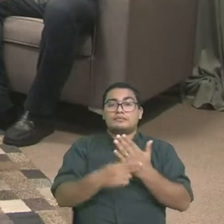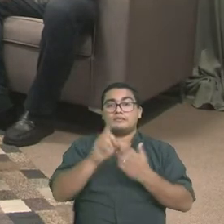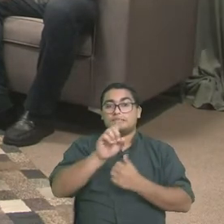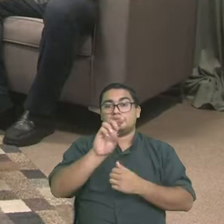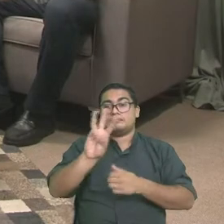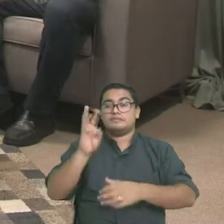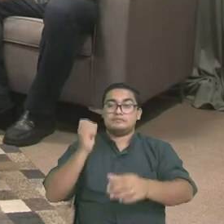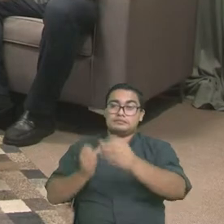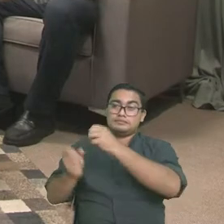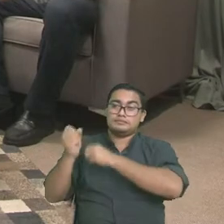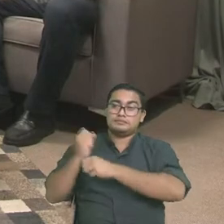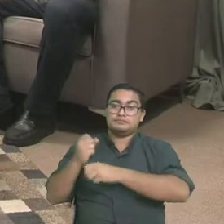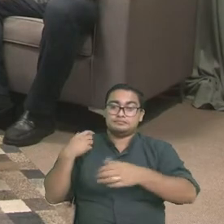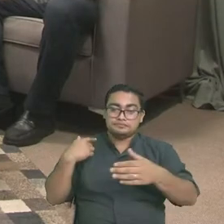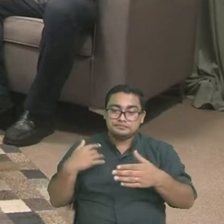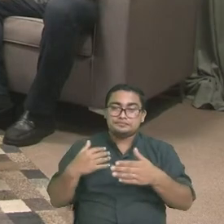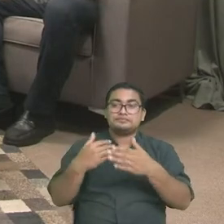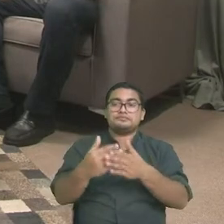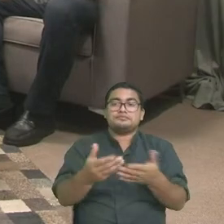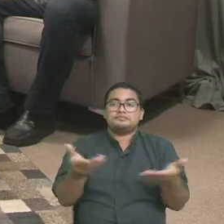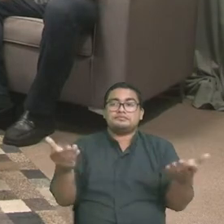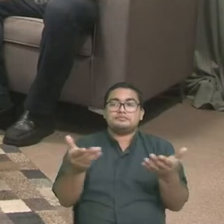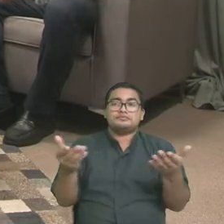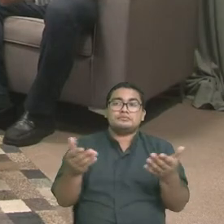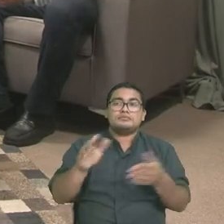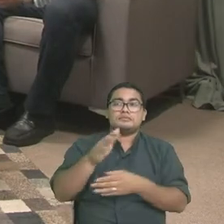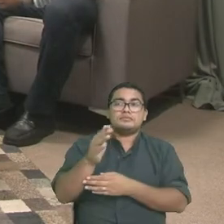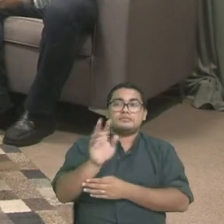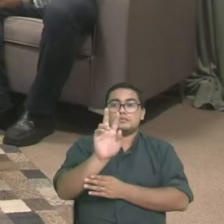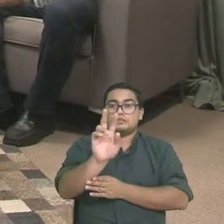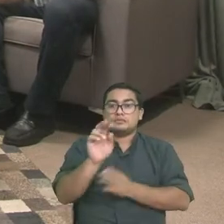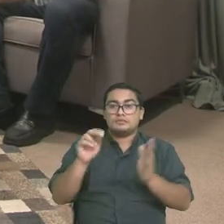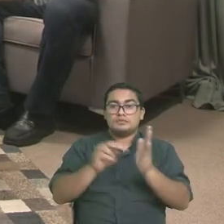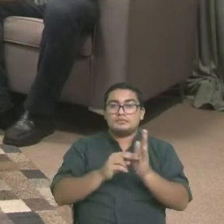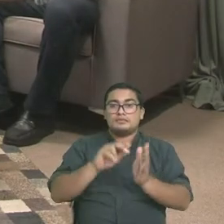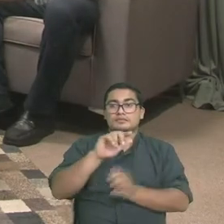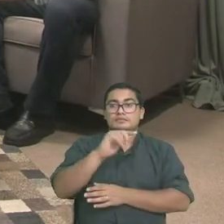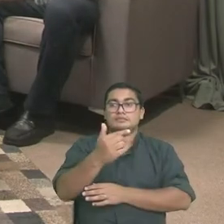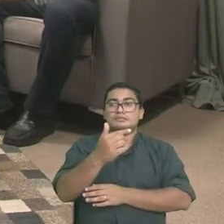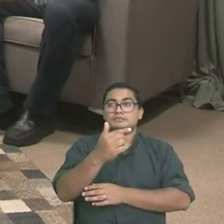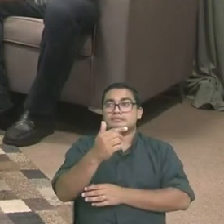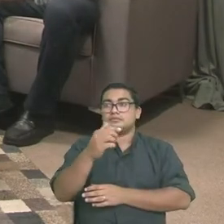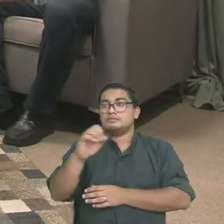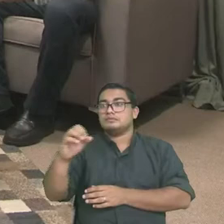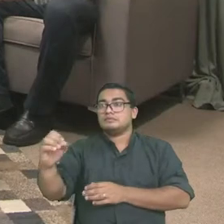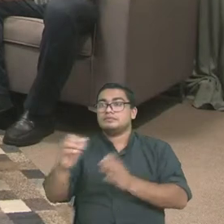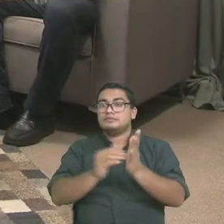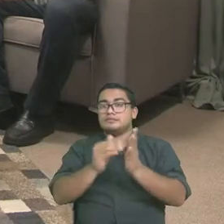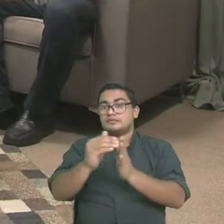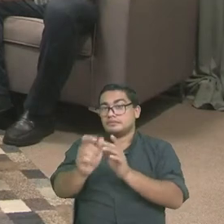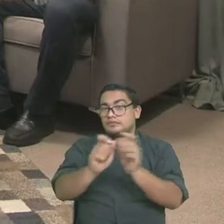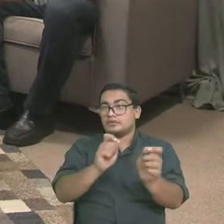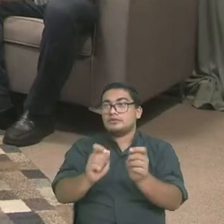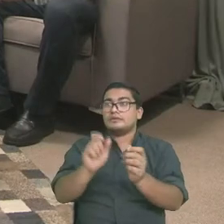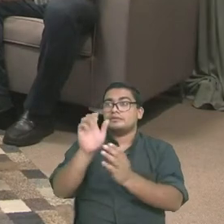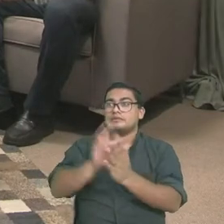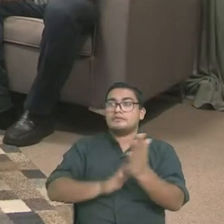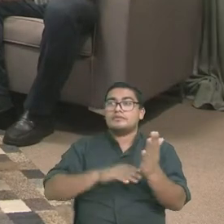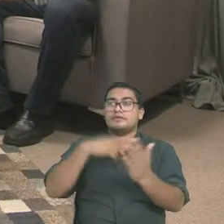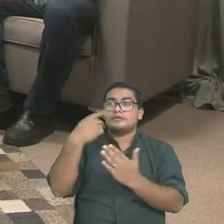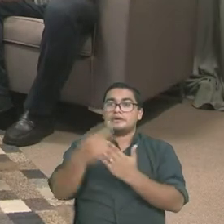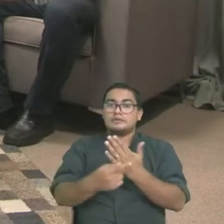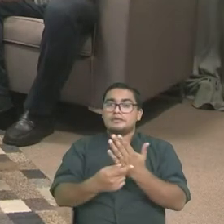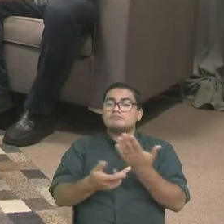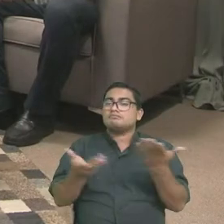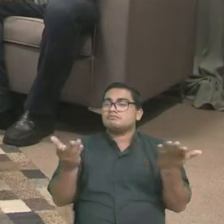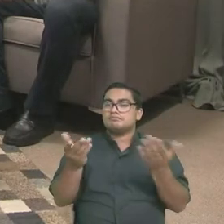años ha ejecutado más de 2.700 millones de dólares. Solo ese programa que nos